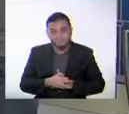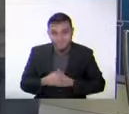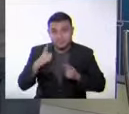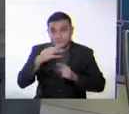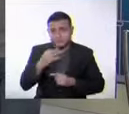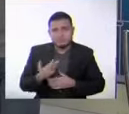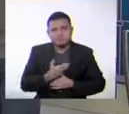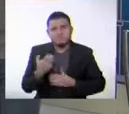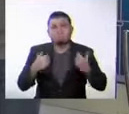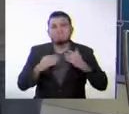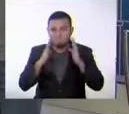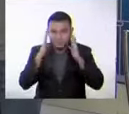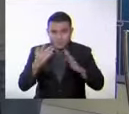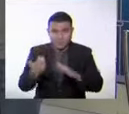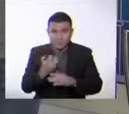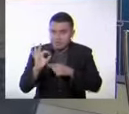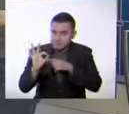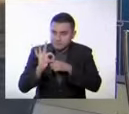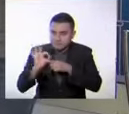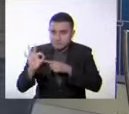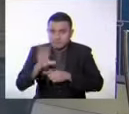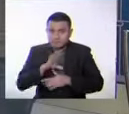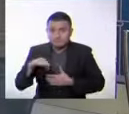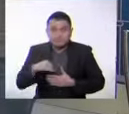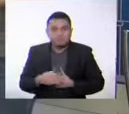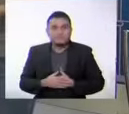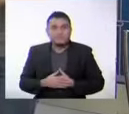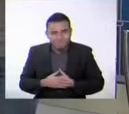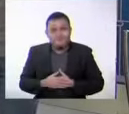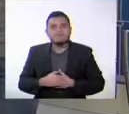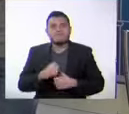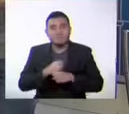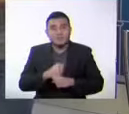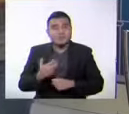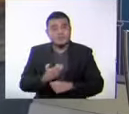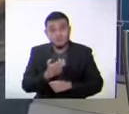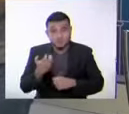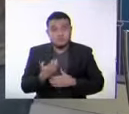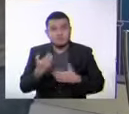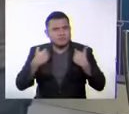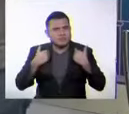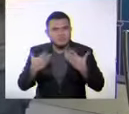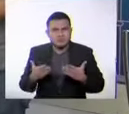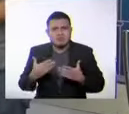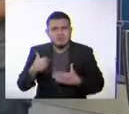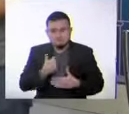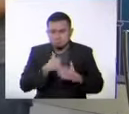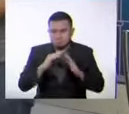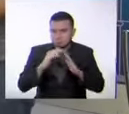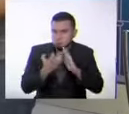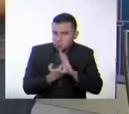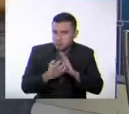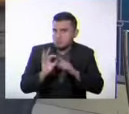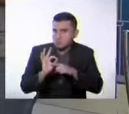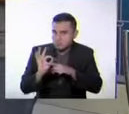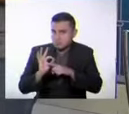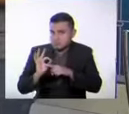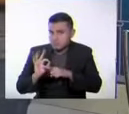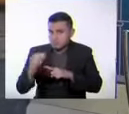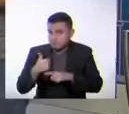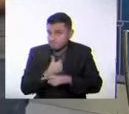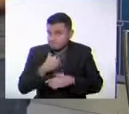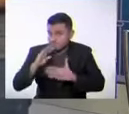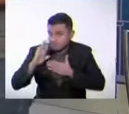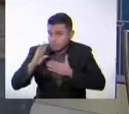mucha atención. Los roles de la familia, esos que seguramente nosotros tenemos designaciones en nuestro hogar y tenemos compromisos con